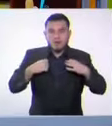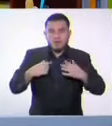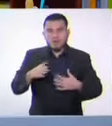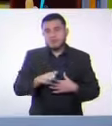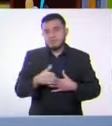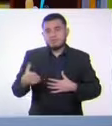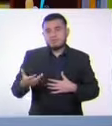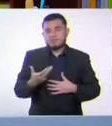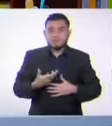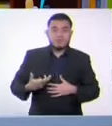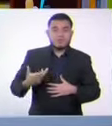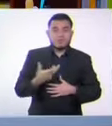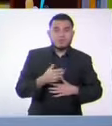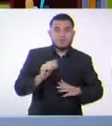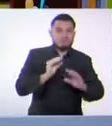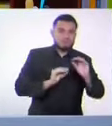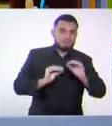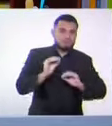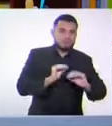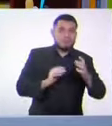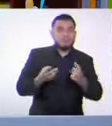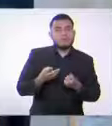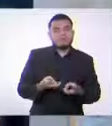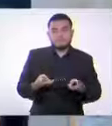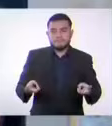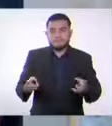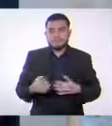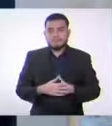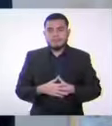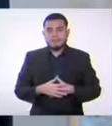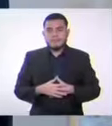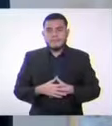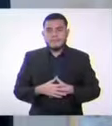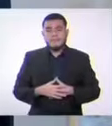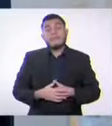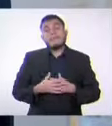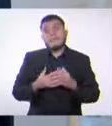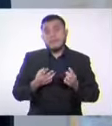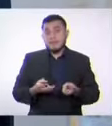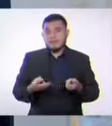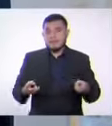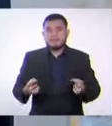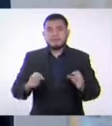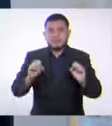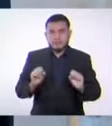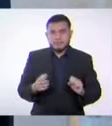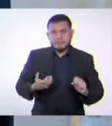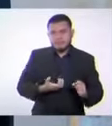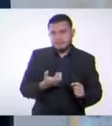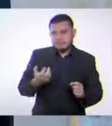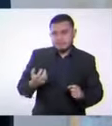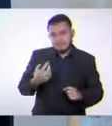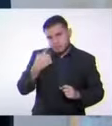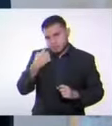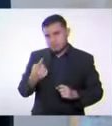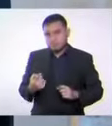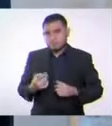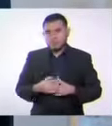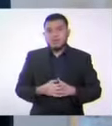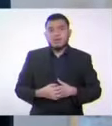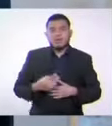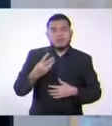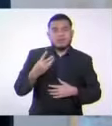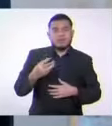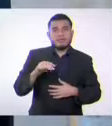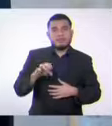Todo esto está formado por materia. La materia se puede encontrar en 3 estados